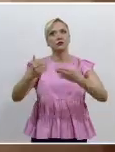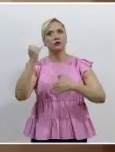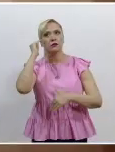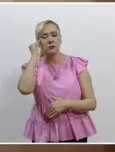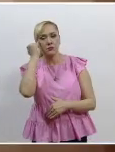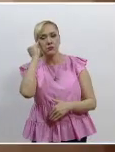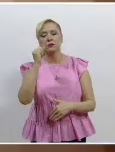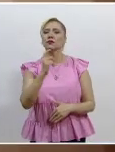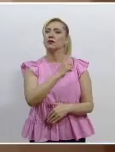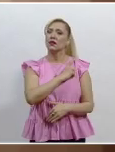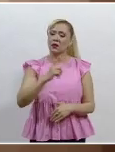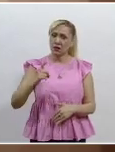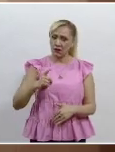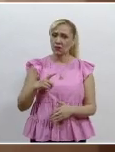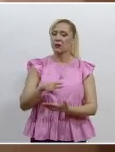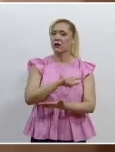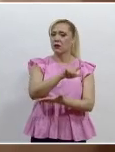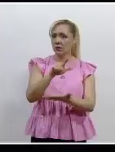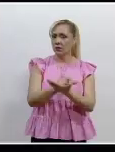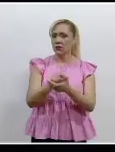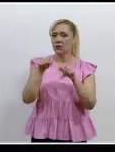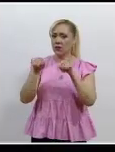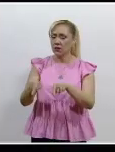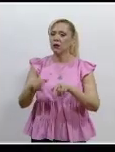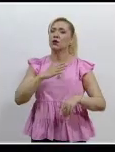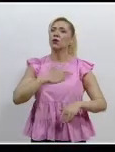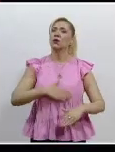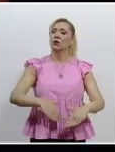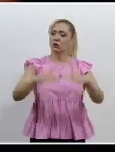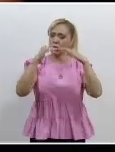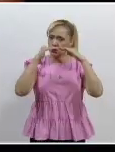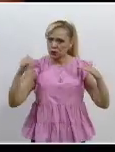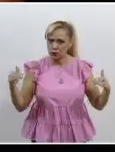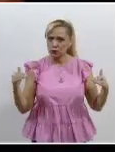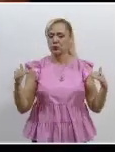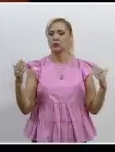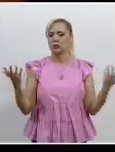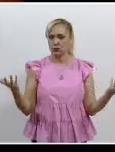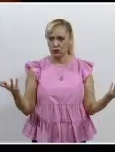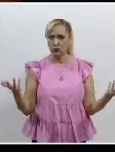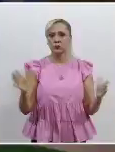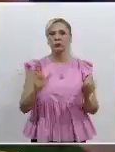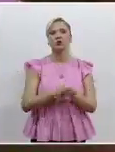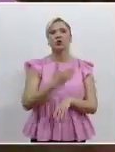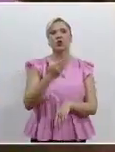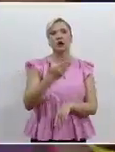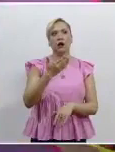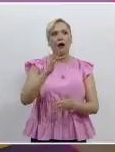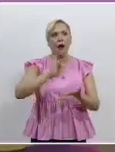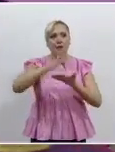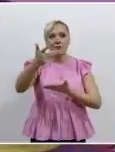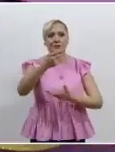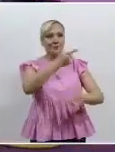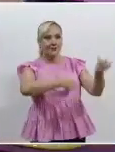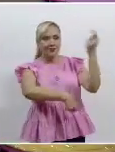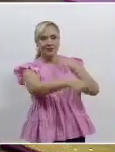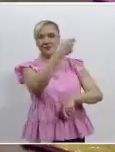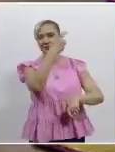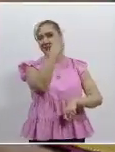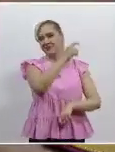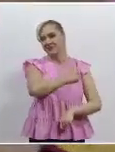indígenas merecen un sistema de justicia equitativo, al destacar el intercambio de buenas prácticas entre